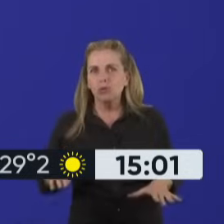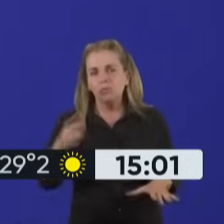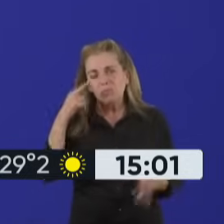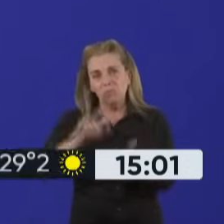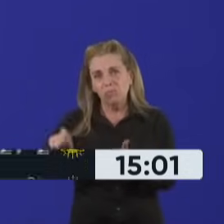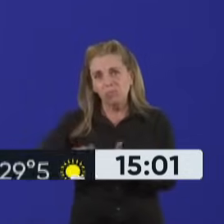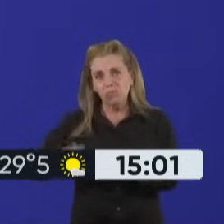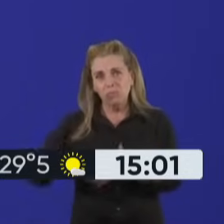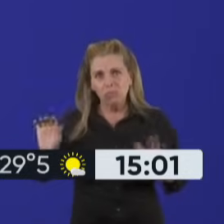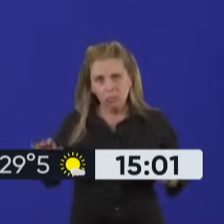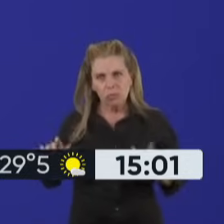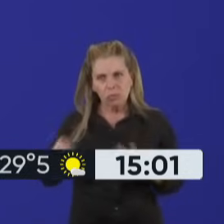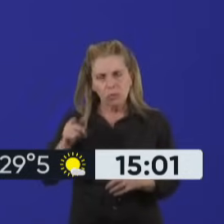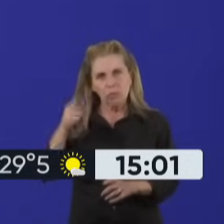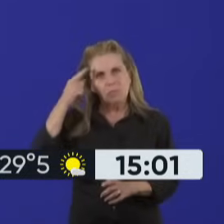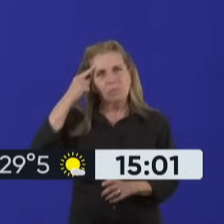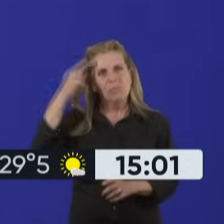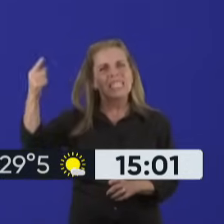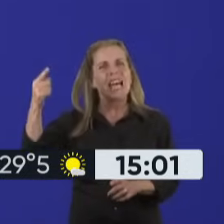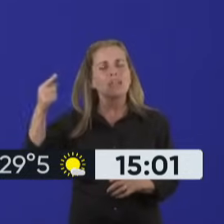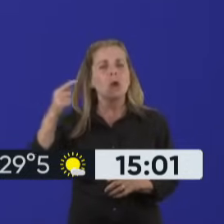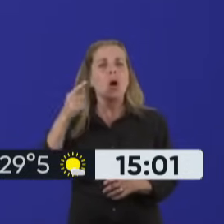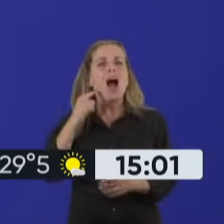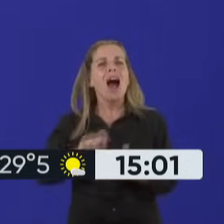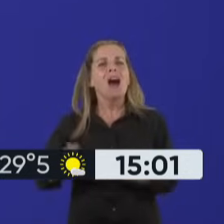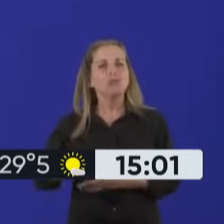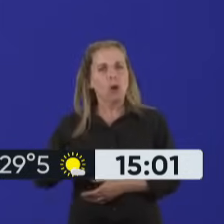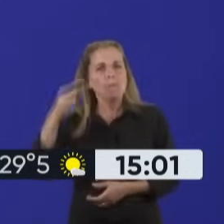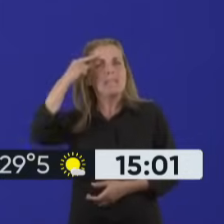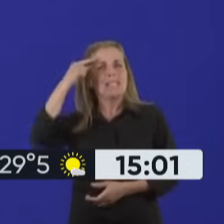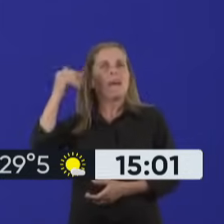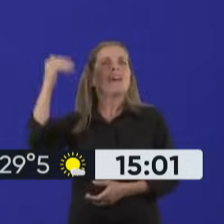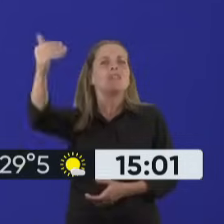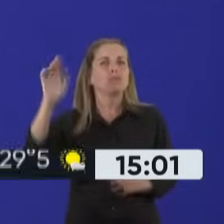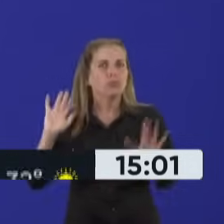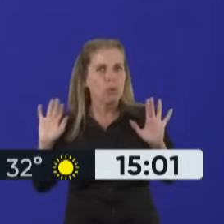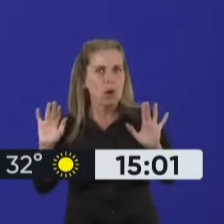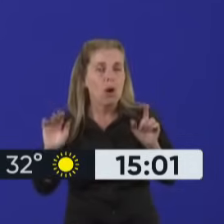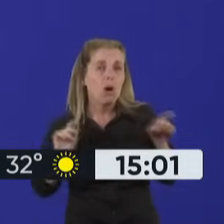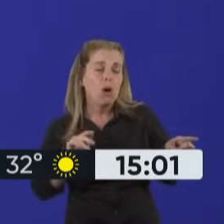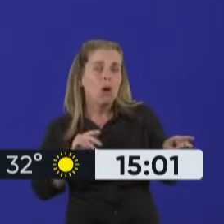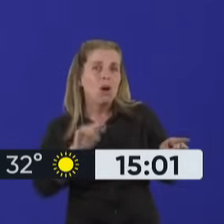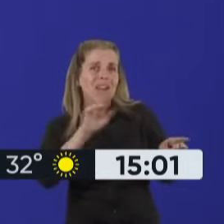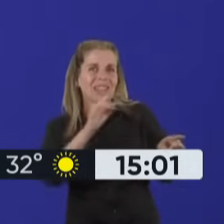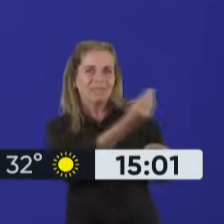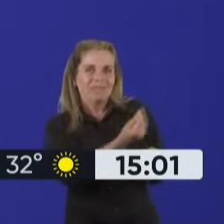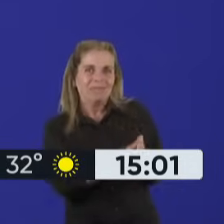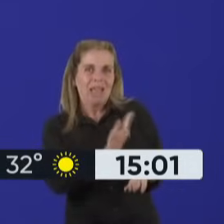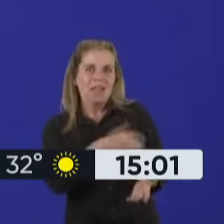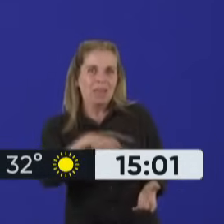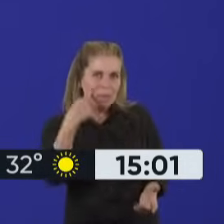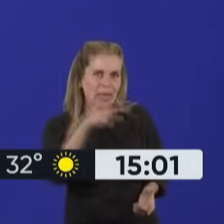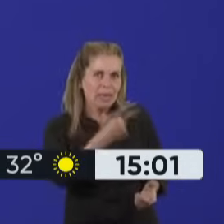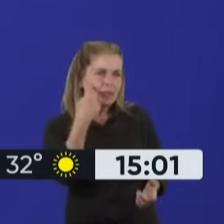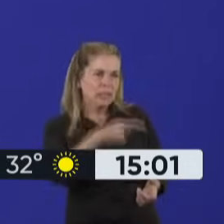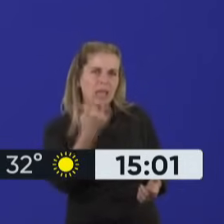él se va ideando cómo sería el futuro. Y en función de eso, digamos, Georgieva plantea un ejercicio optimista